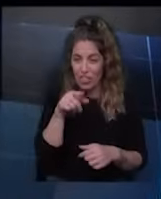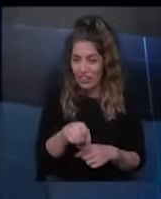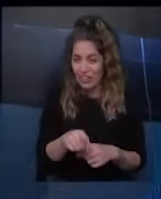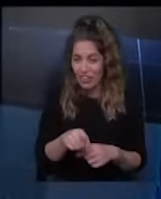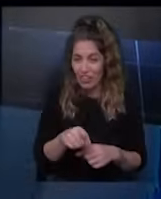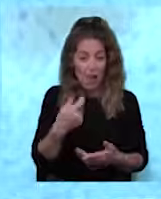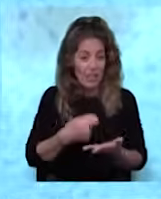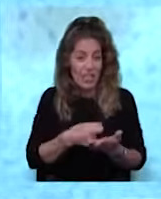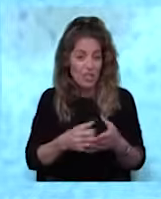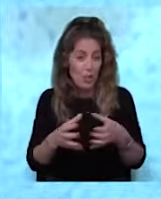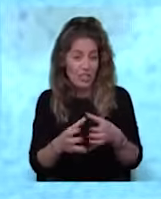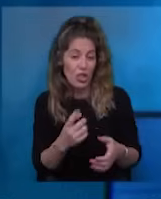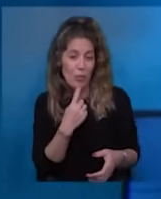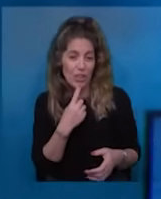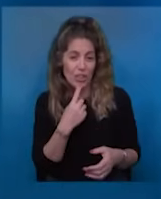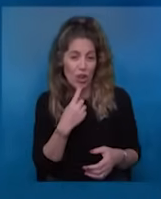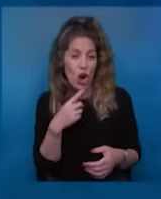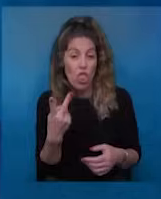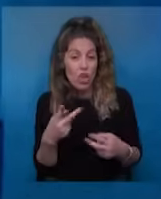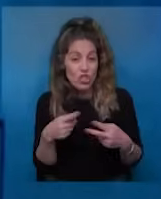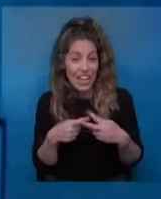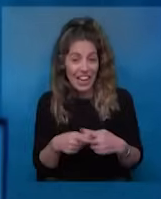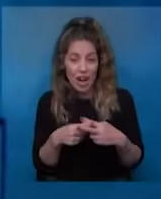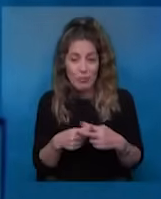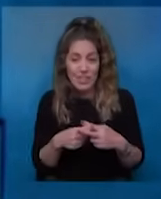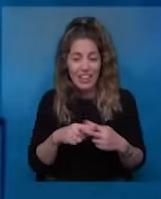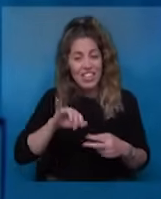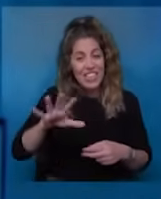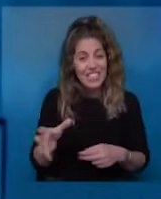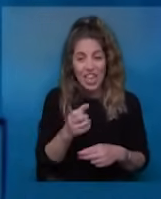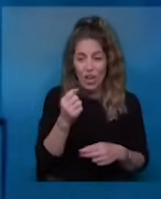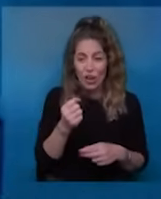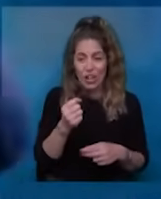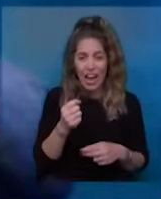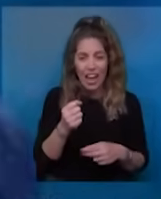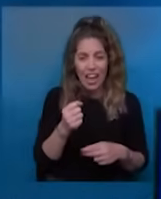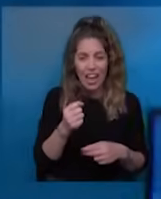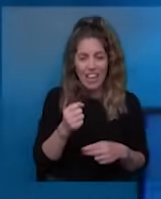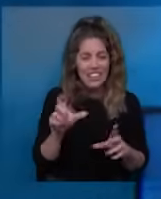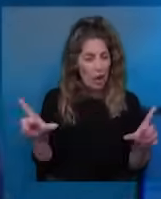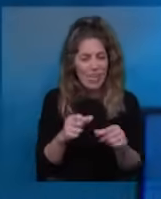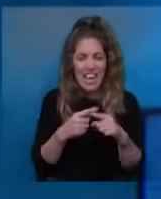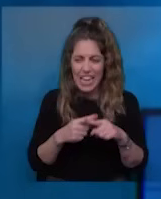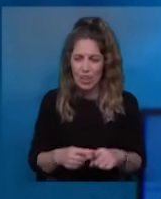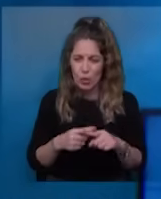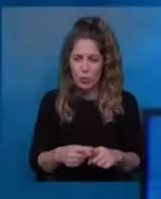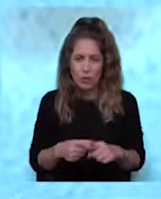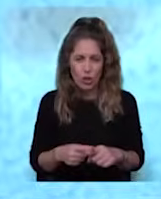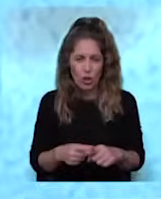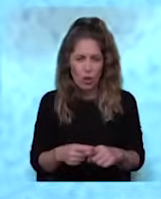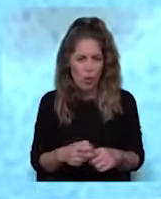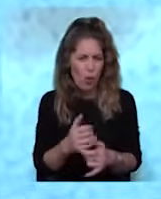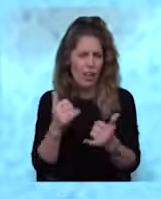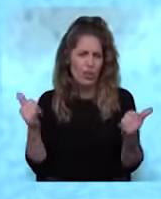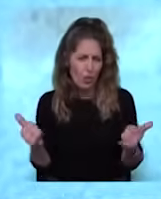la financiación de los partidos políticos que con esas dos herramientas ya se se se logra este borrar con toda la discusión la polémica que ha instalada Hace